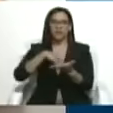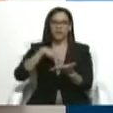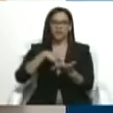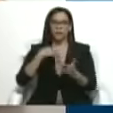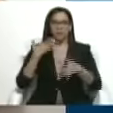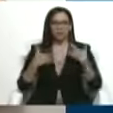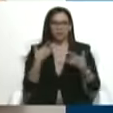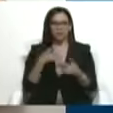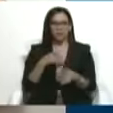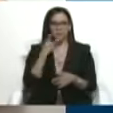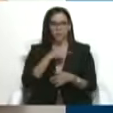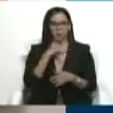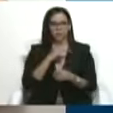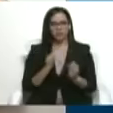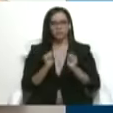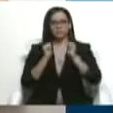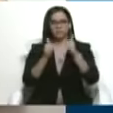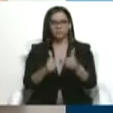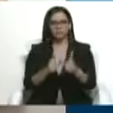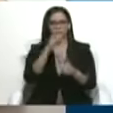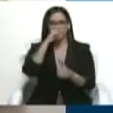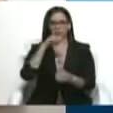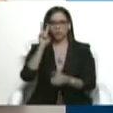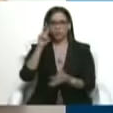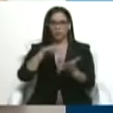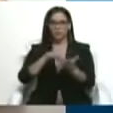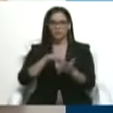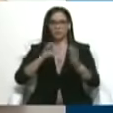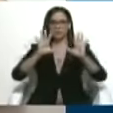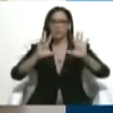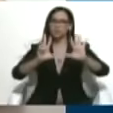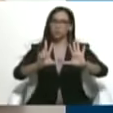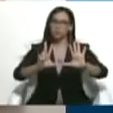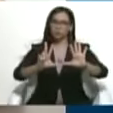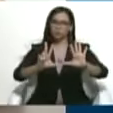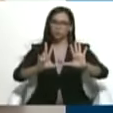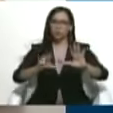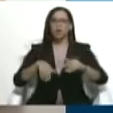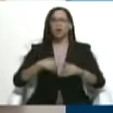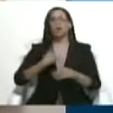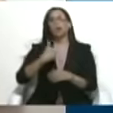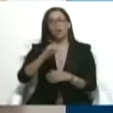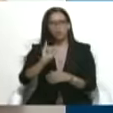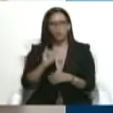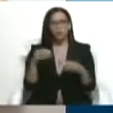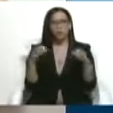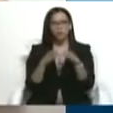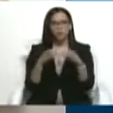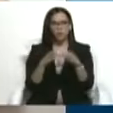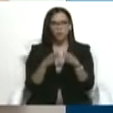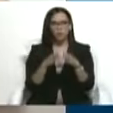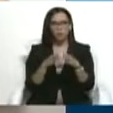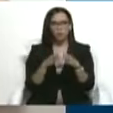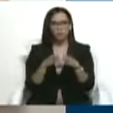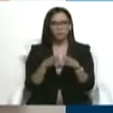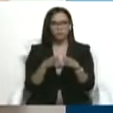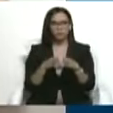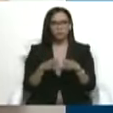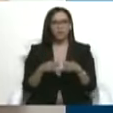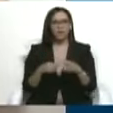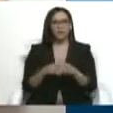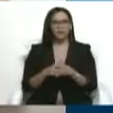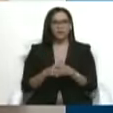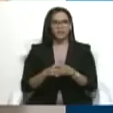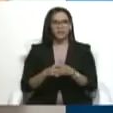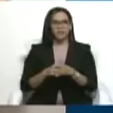política comienza en el año 2018, cuando un grupo de la dirección ejecutiva del